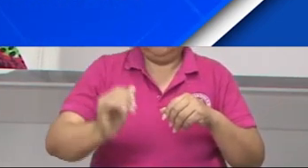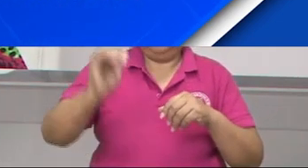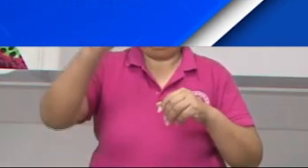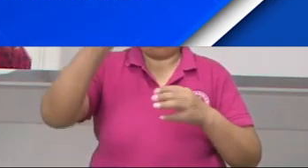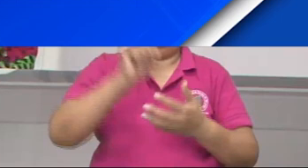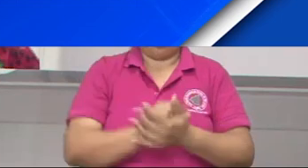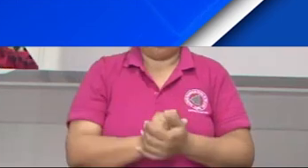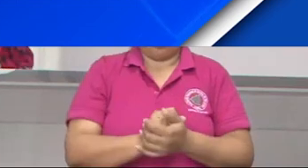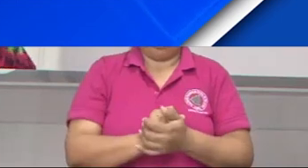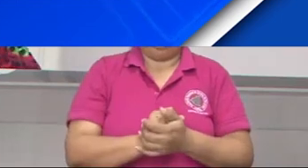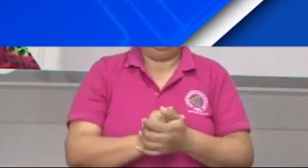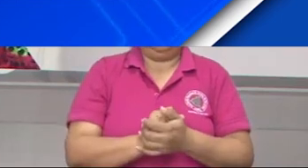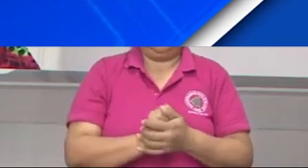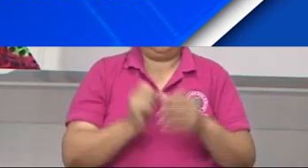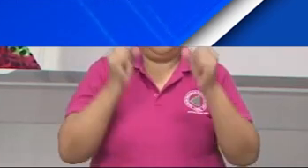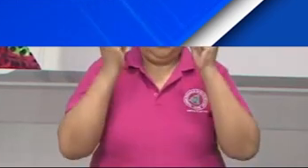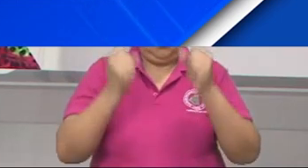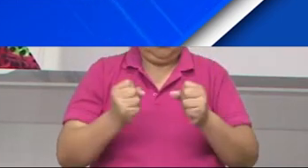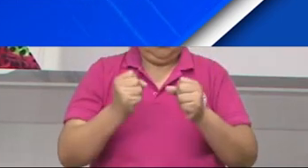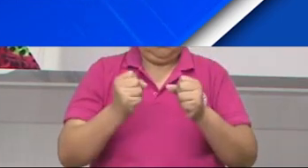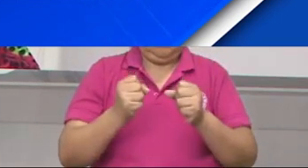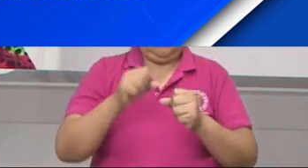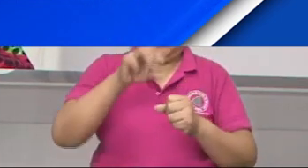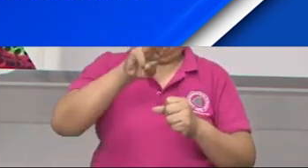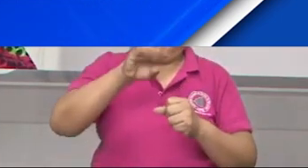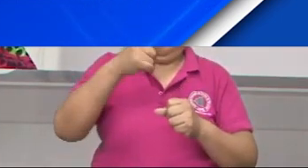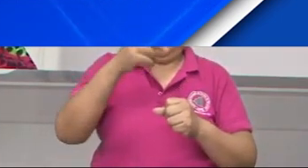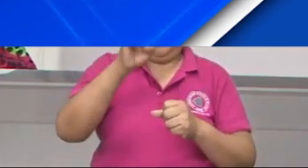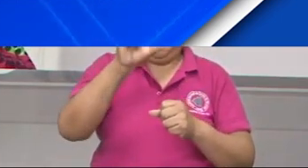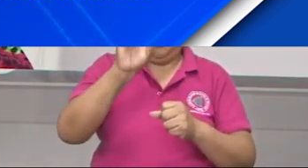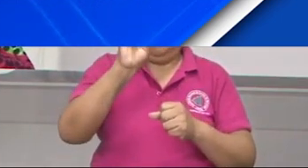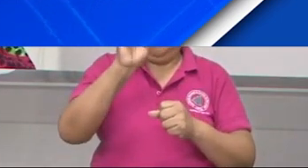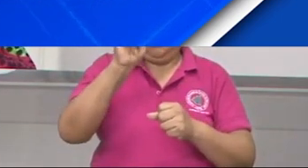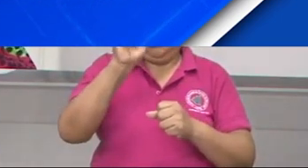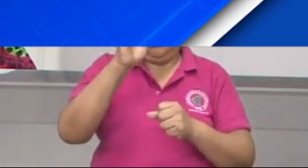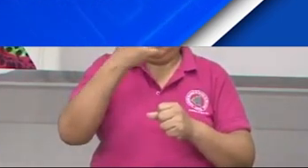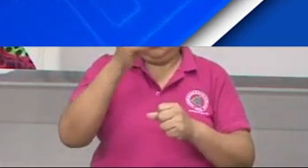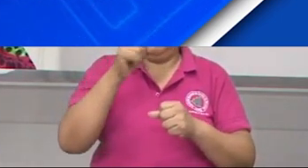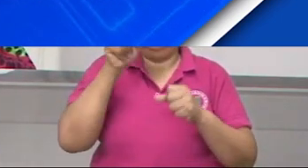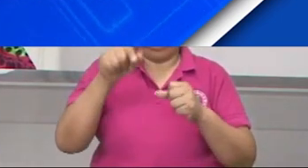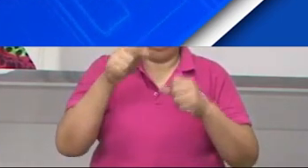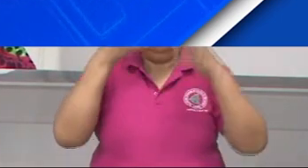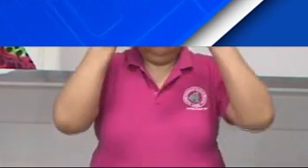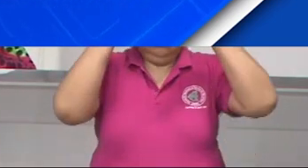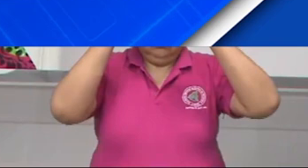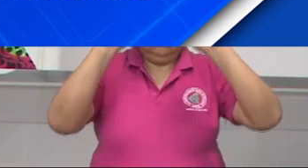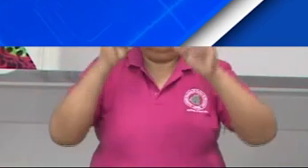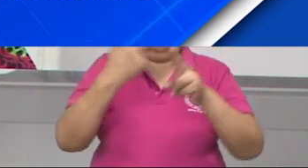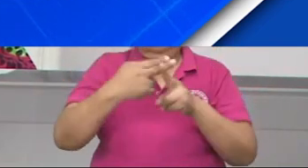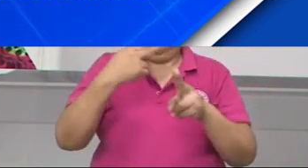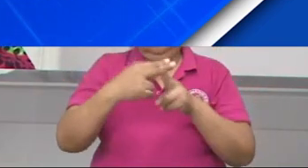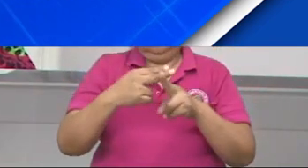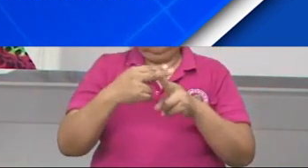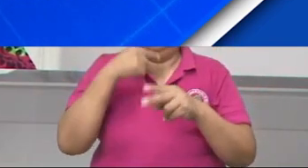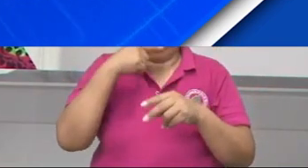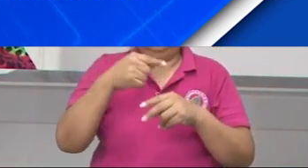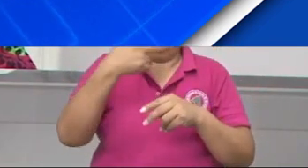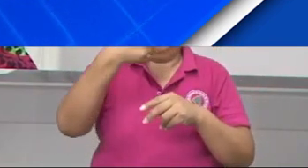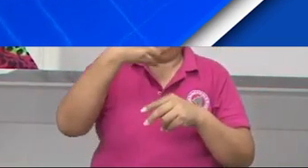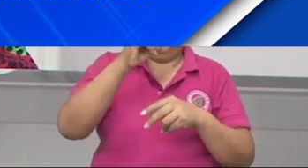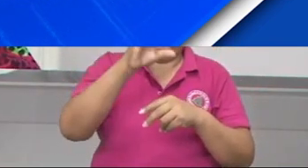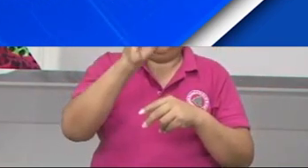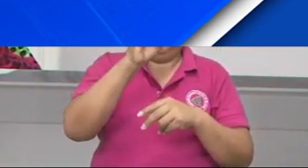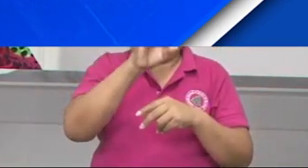generaciones. El señor Miguel Buitrago Sarria, popularmente conocido como